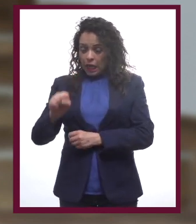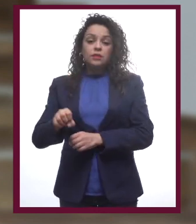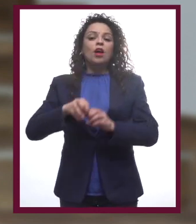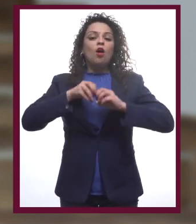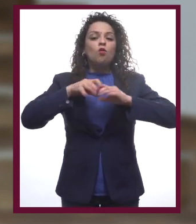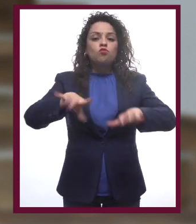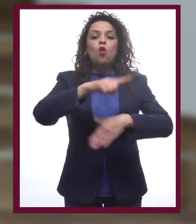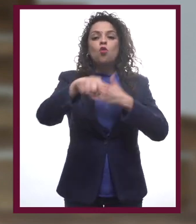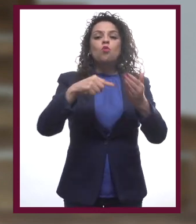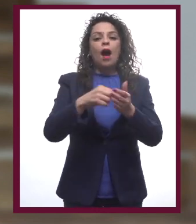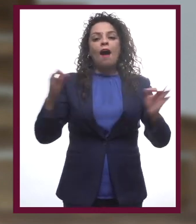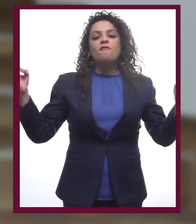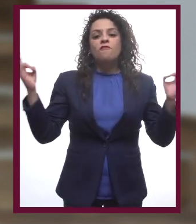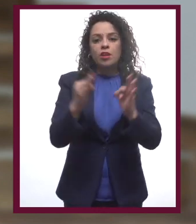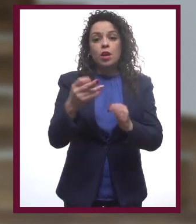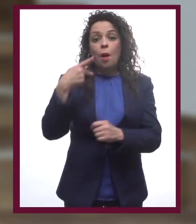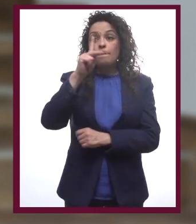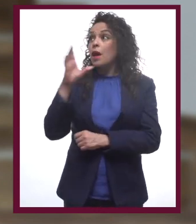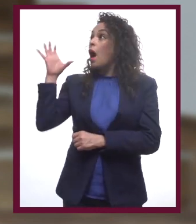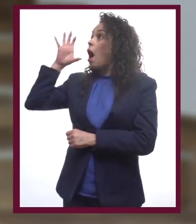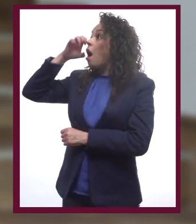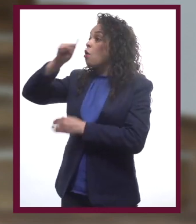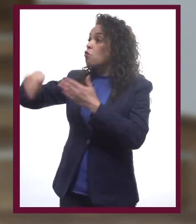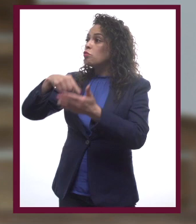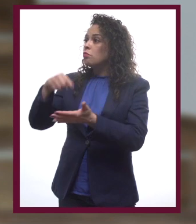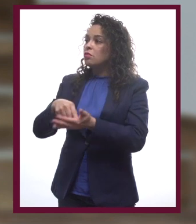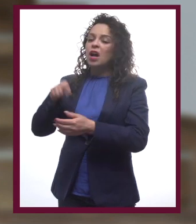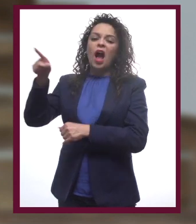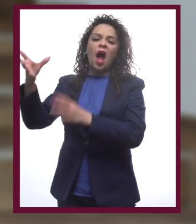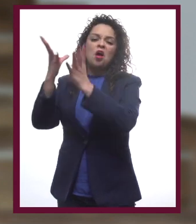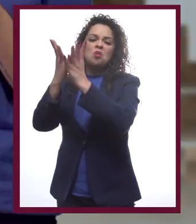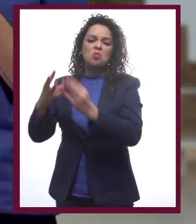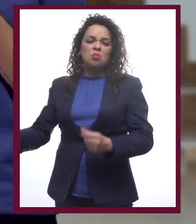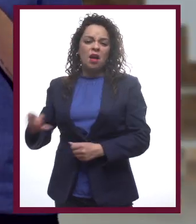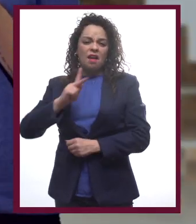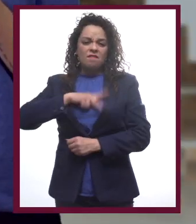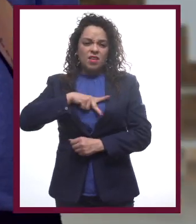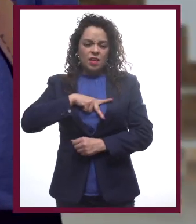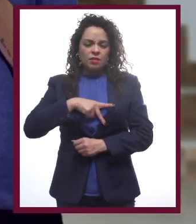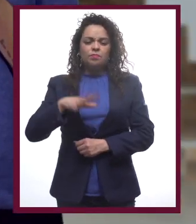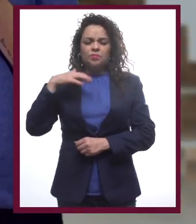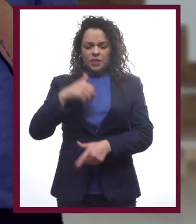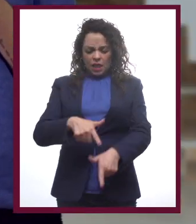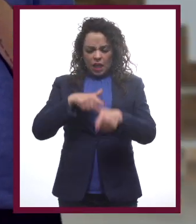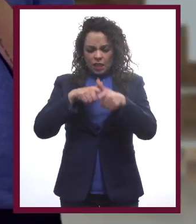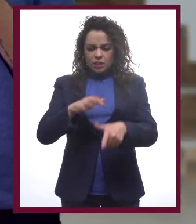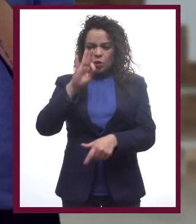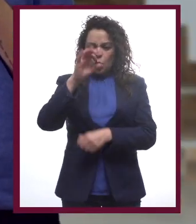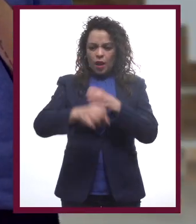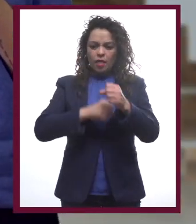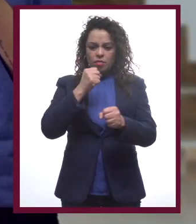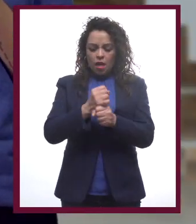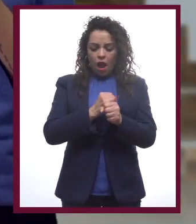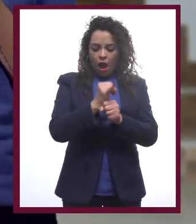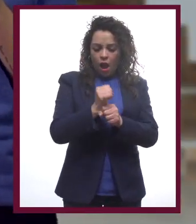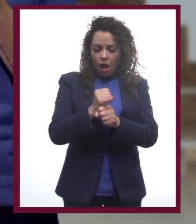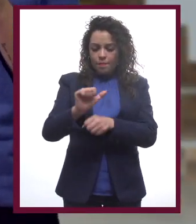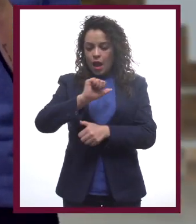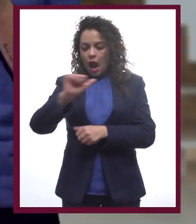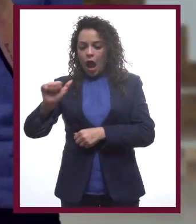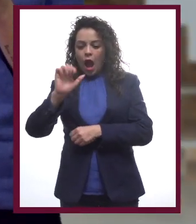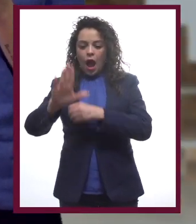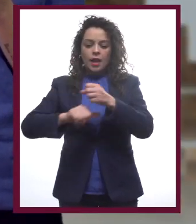habría extendido en lugares fríos, pero habría muerto en lugares cálidos. He realizado 40 años de investigación